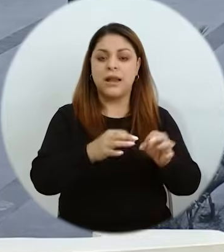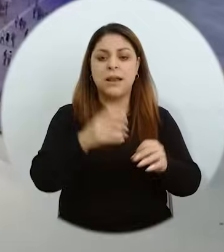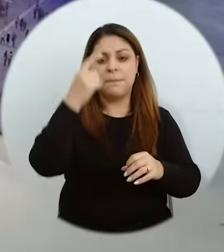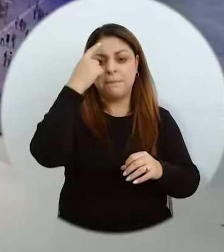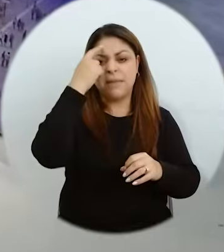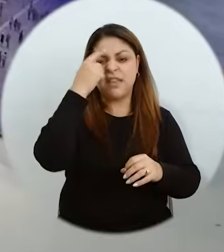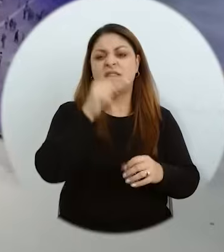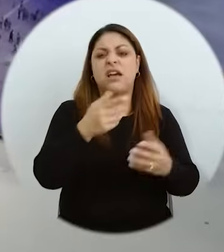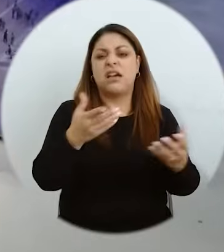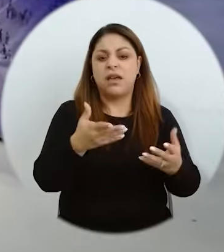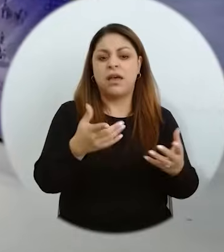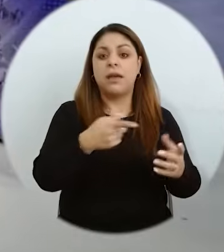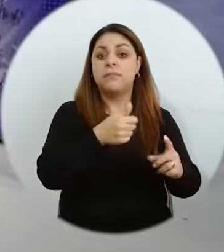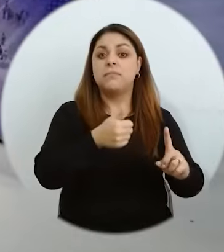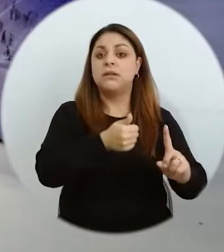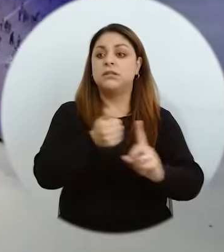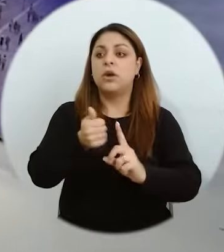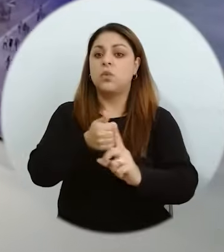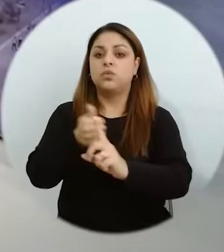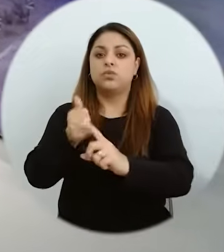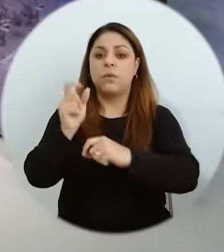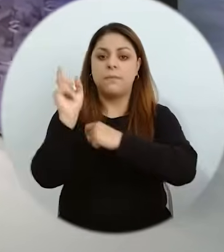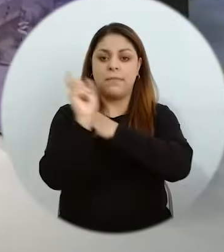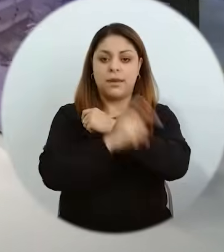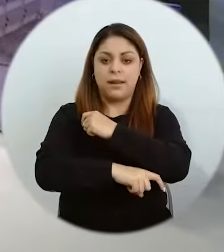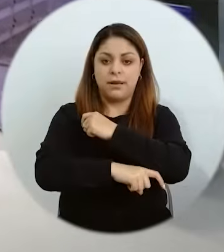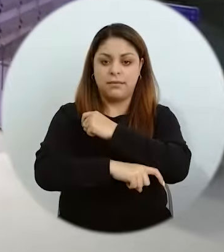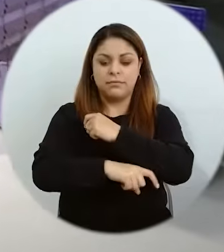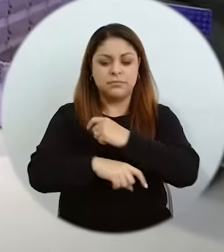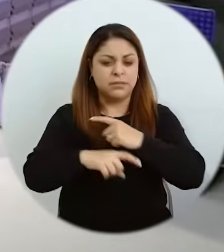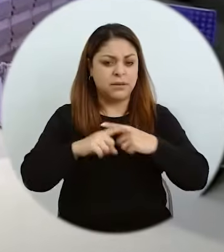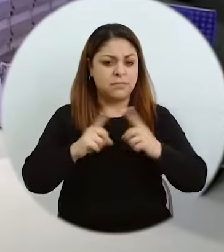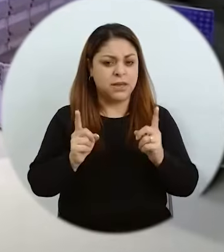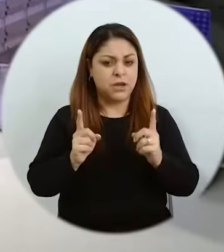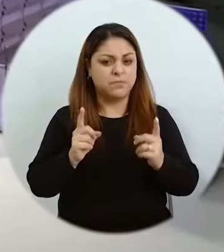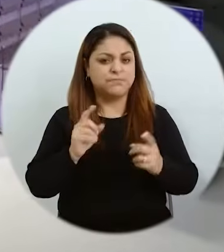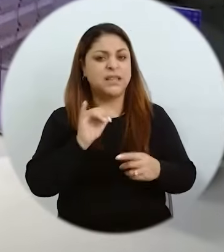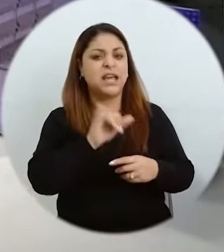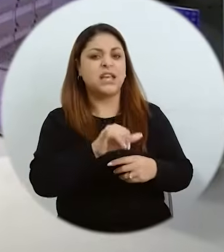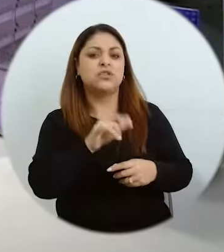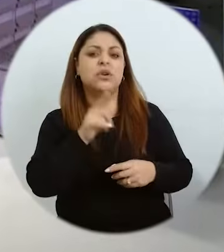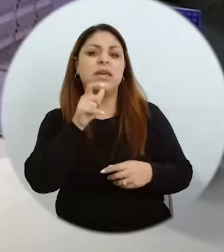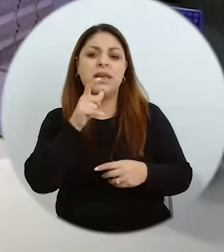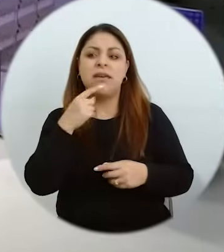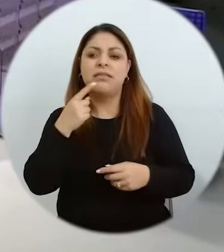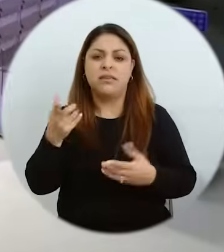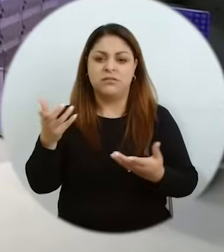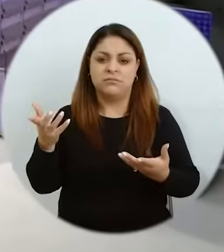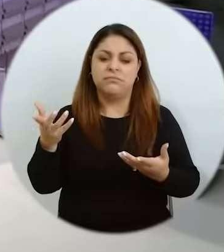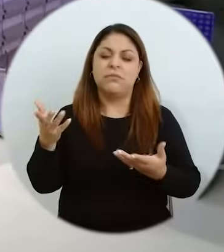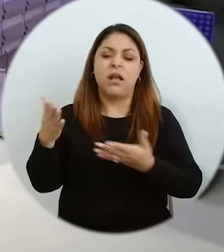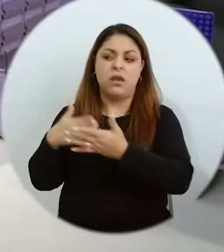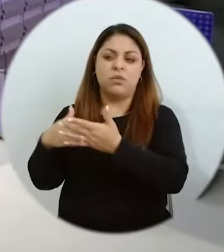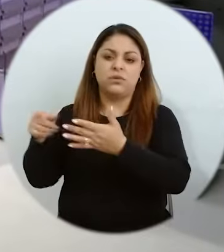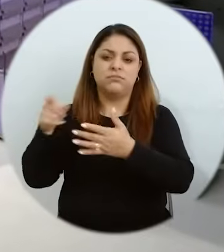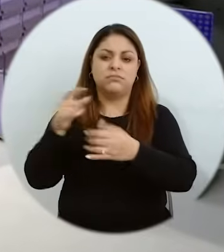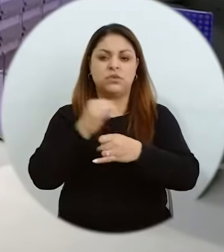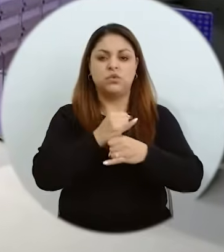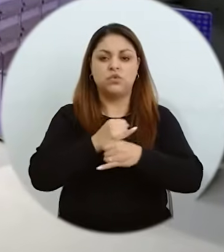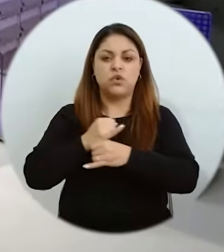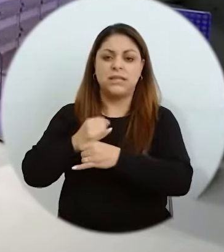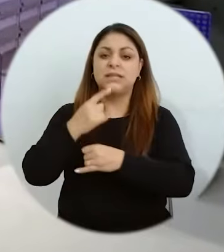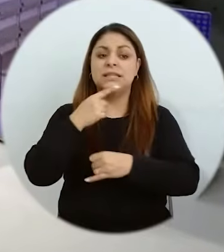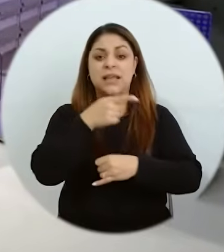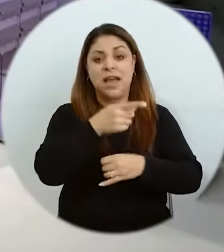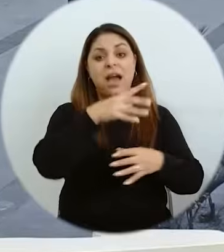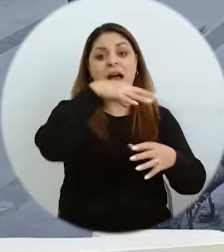con persecución penal. Y eso tiene fuentes institucionales. El que el Poder Judicial en Costa Rica contenga